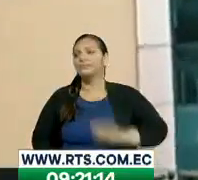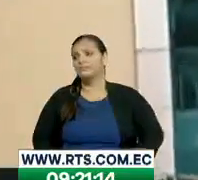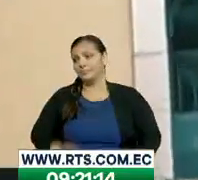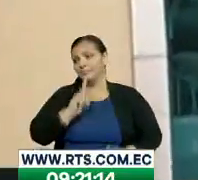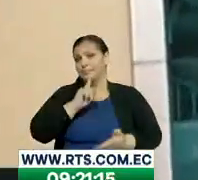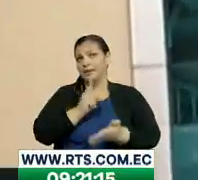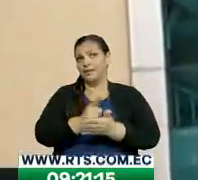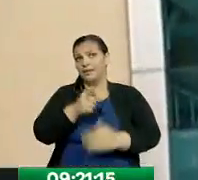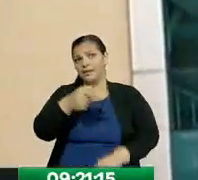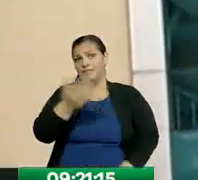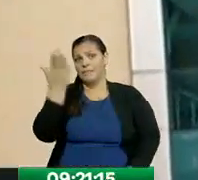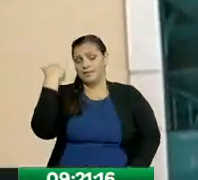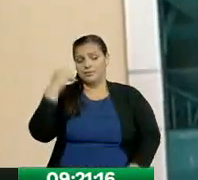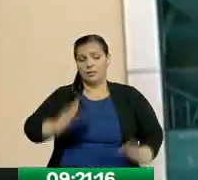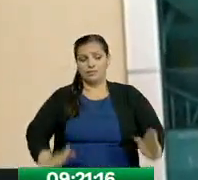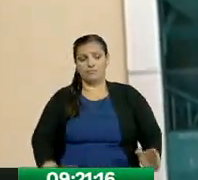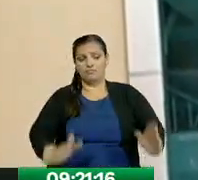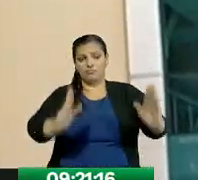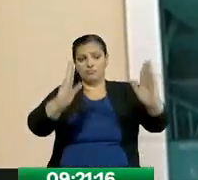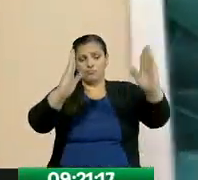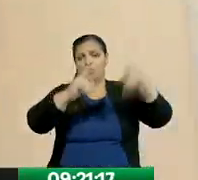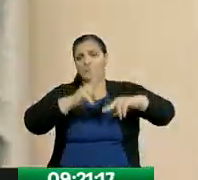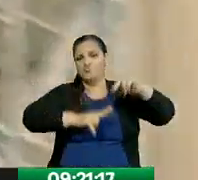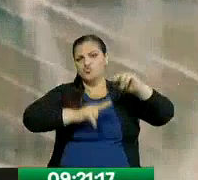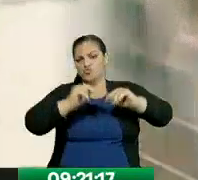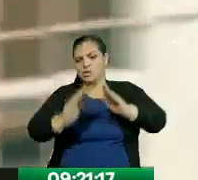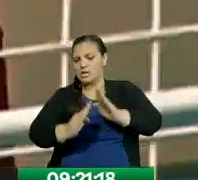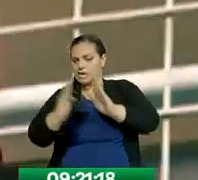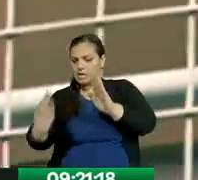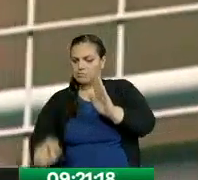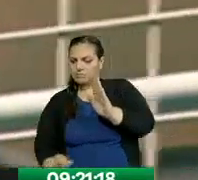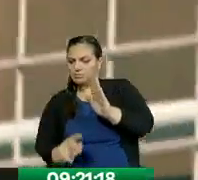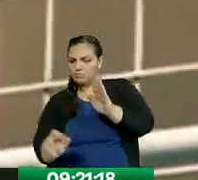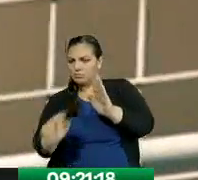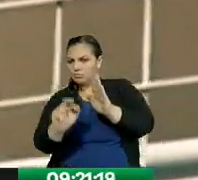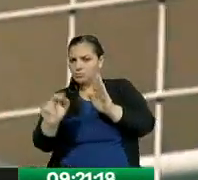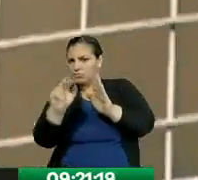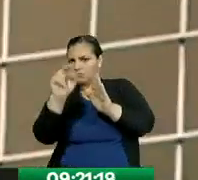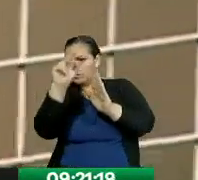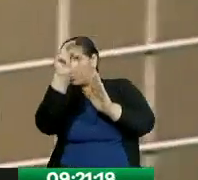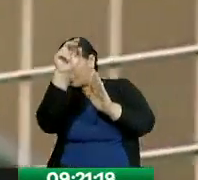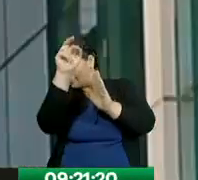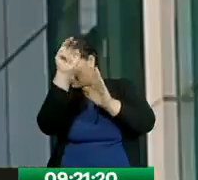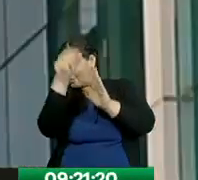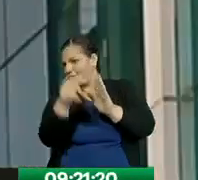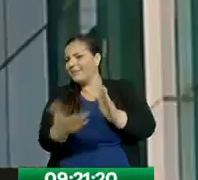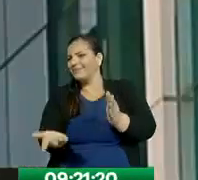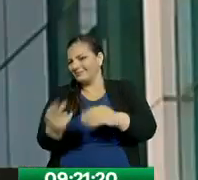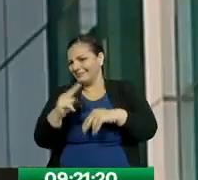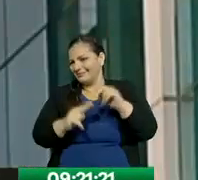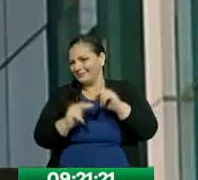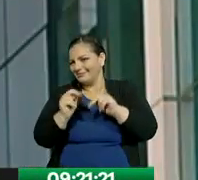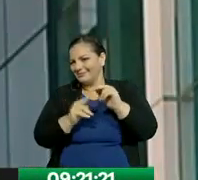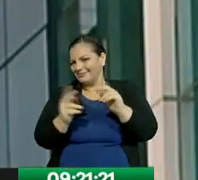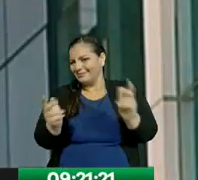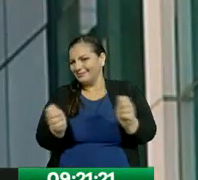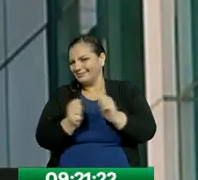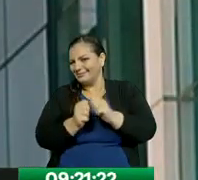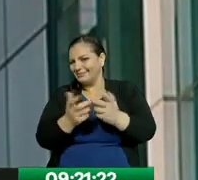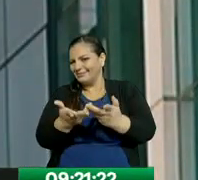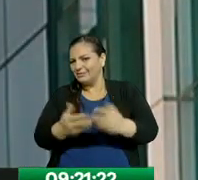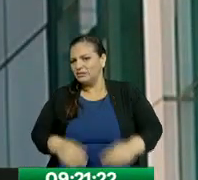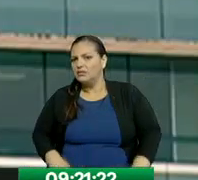está justamente informando el doctor Cisneros, pues está viendo cómo se hace una obra de infraestructura, de corrección, para que las